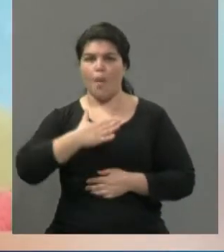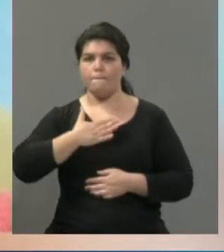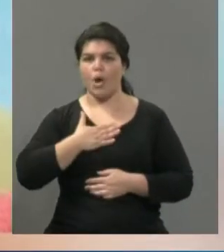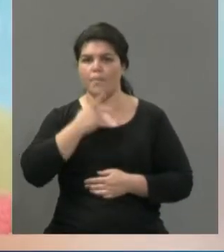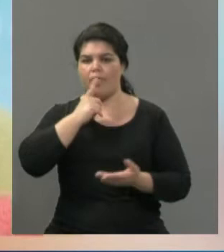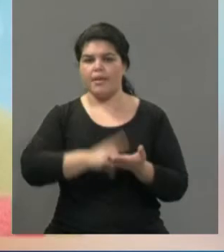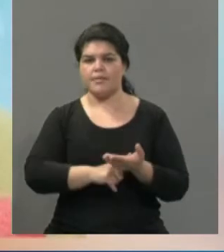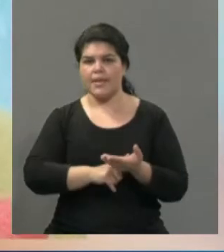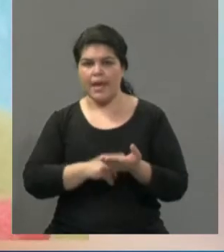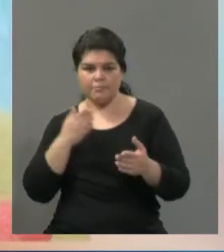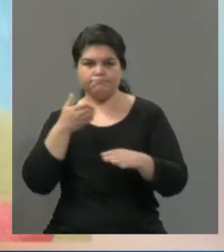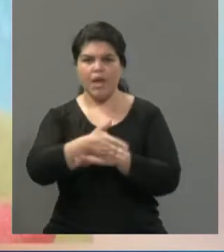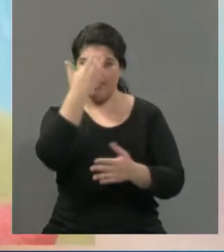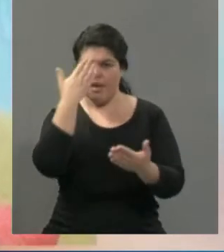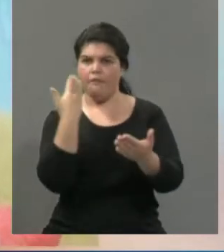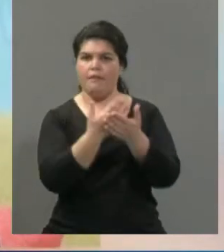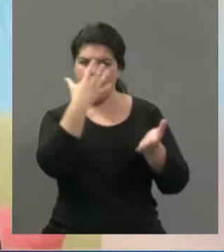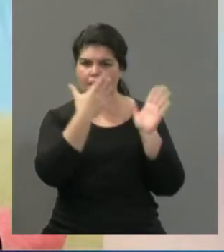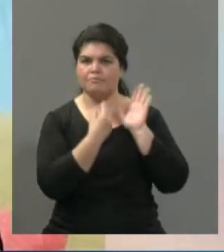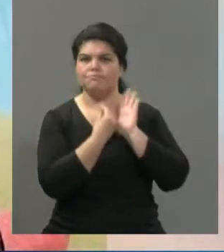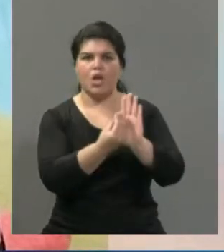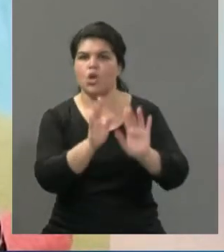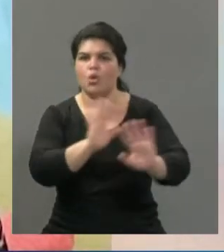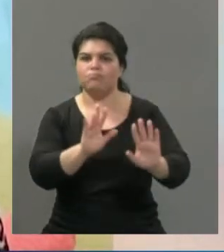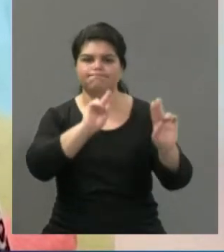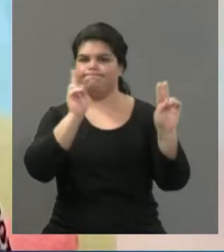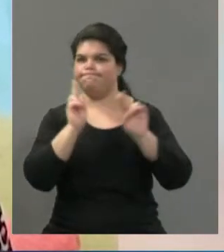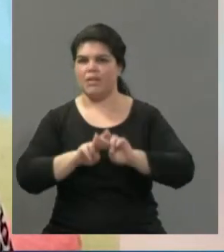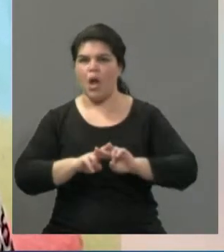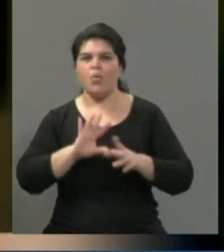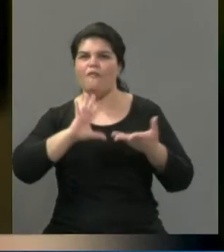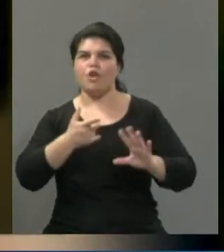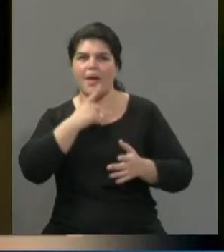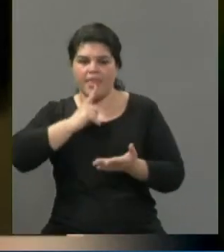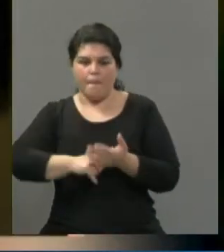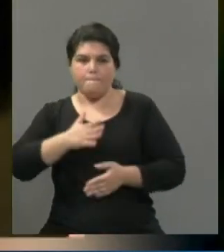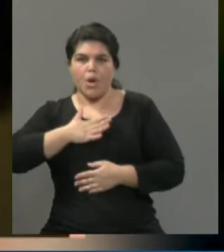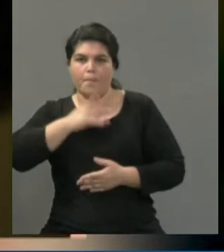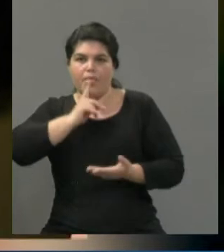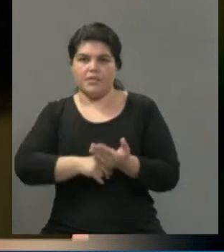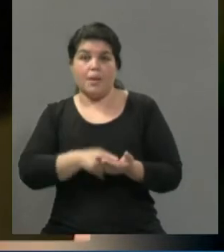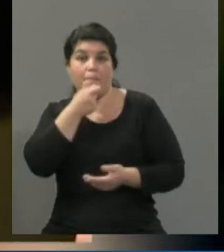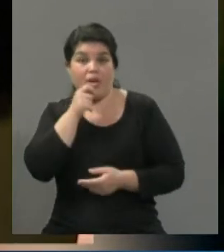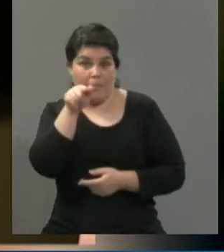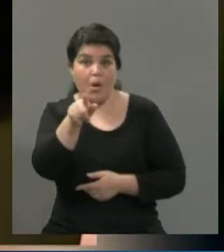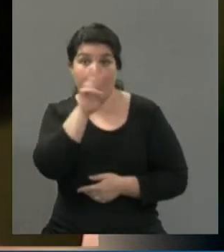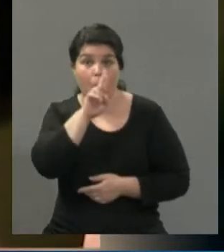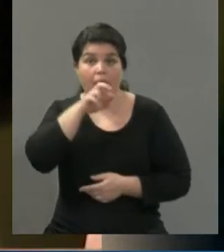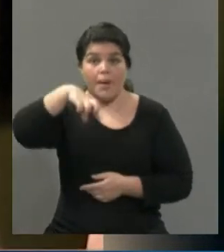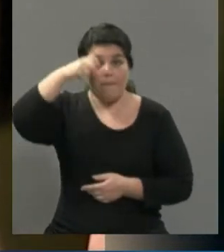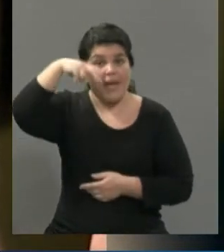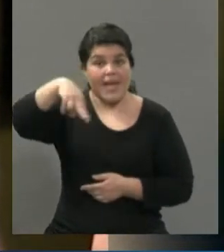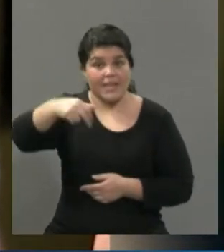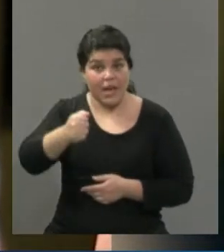las diversidades en el mundo, en este caso, en el mundo digital. Y fijémonos, como en el caso de Florencia Peña, que le produjo la